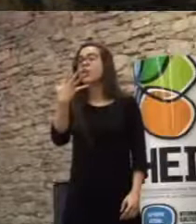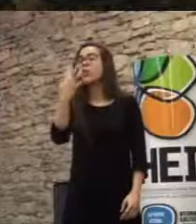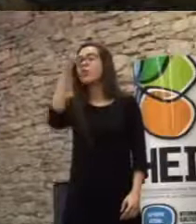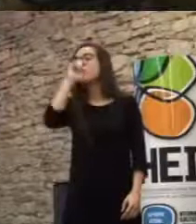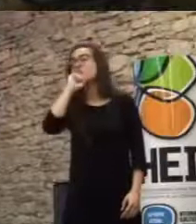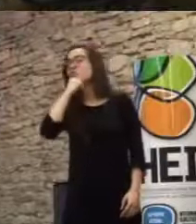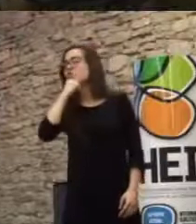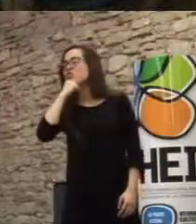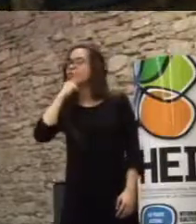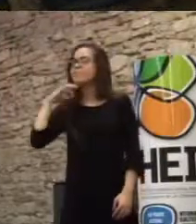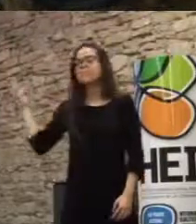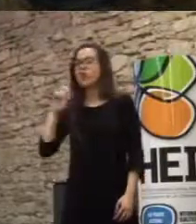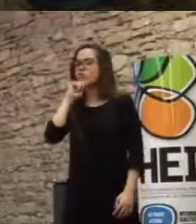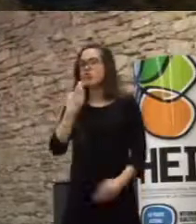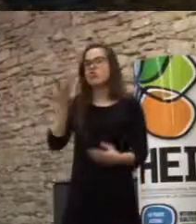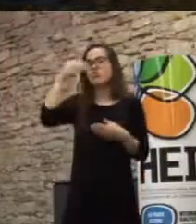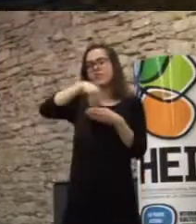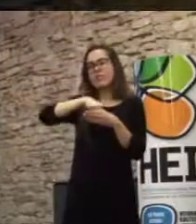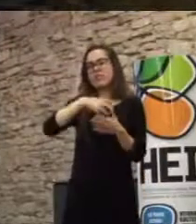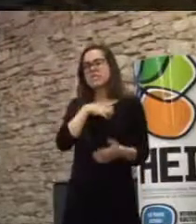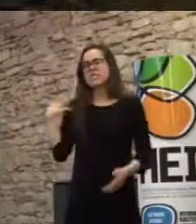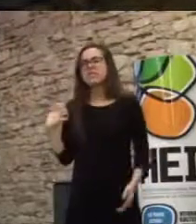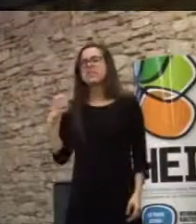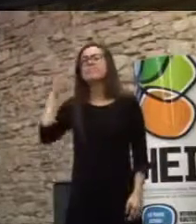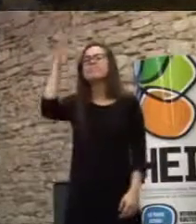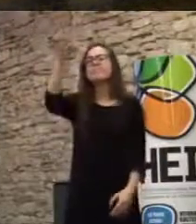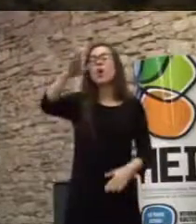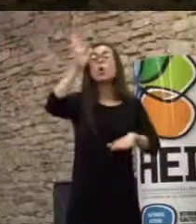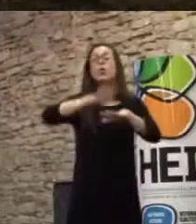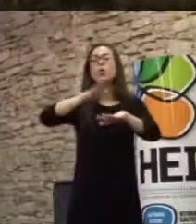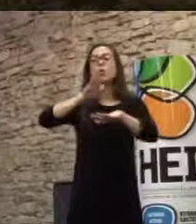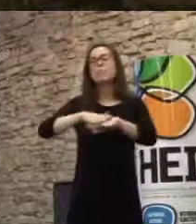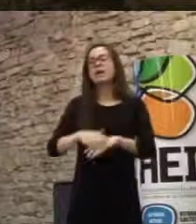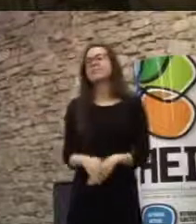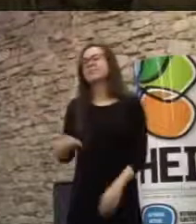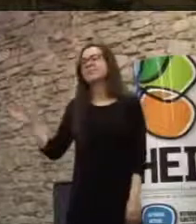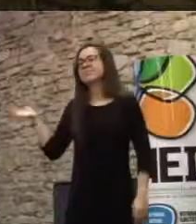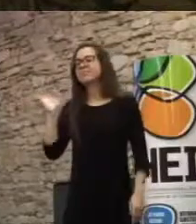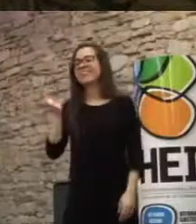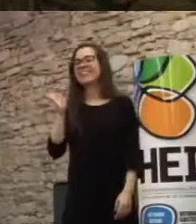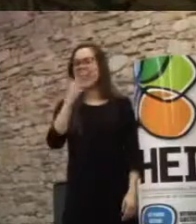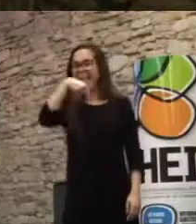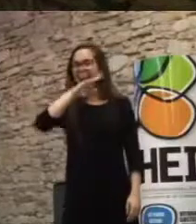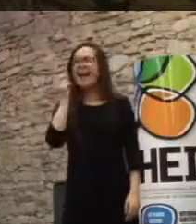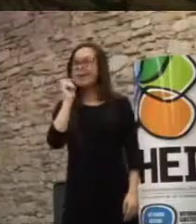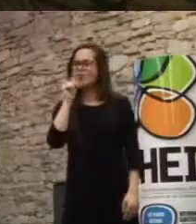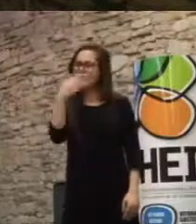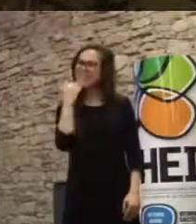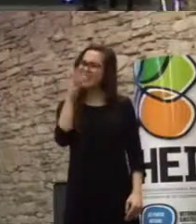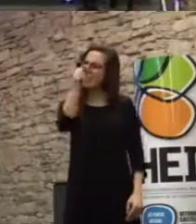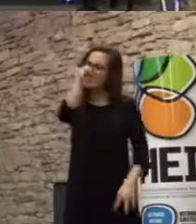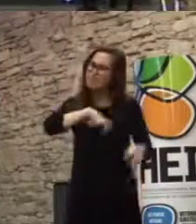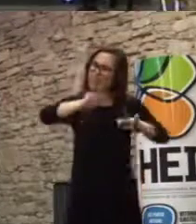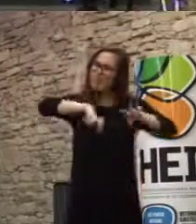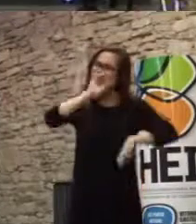odio lo metemos en ira muy bien lo que hacen los móviles enviando el internet con las emociones básicas muy